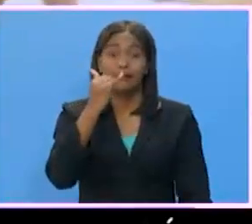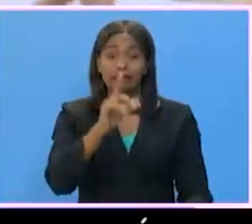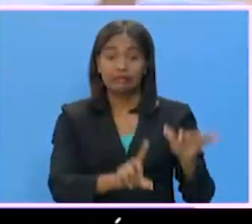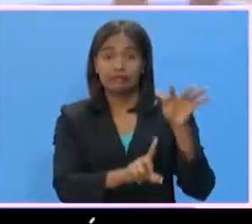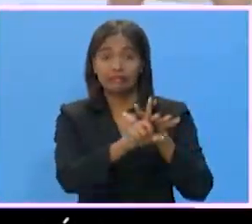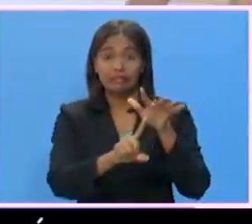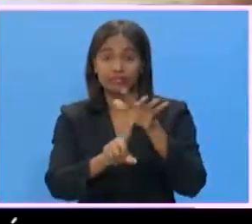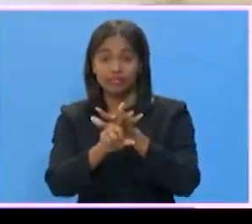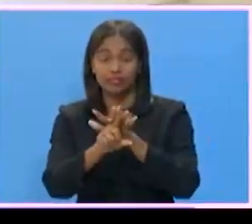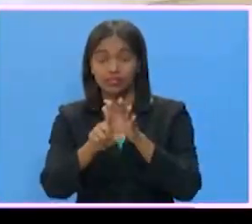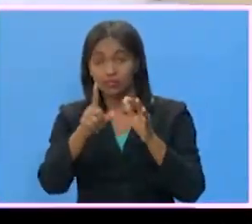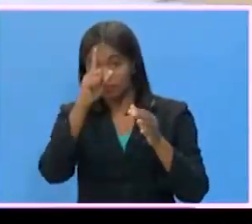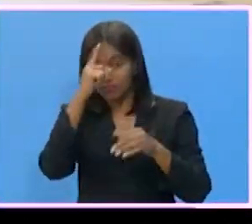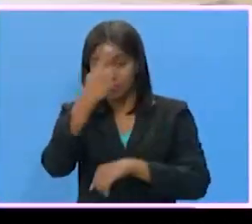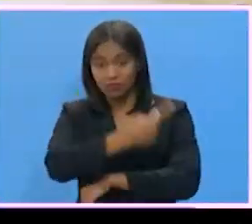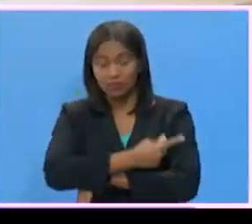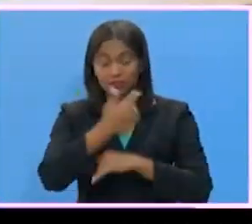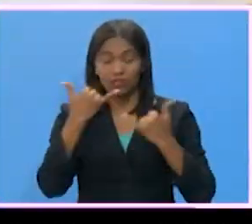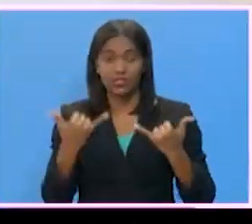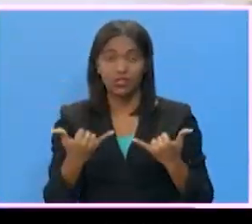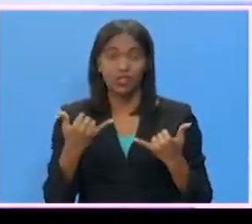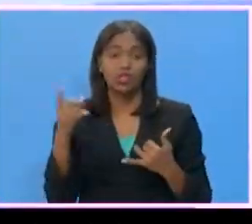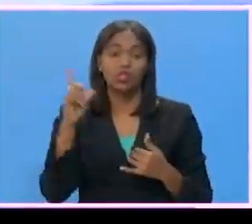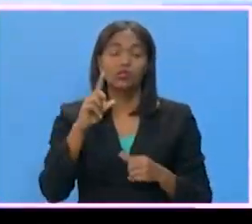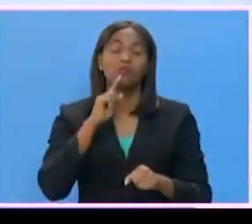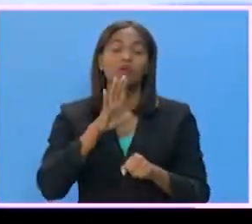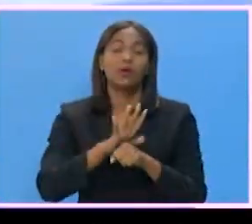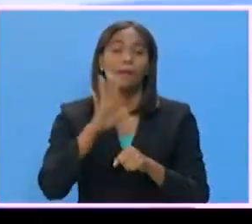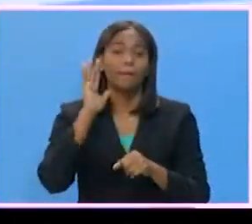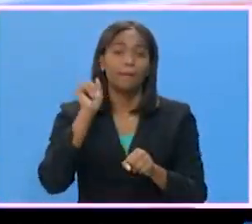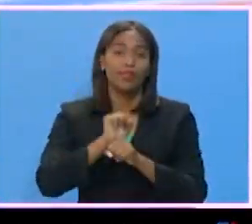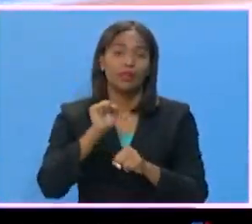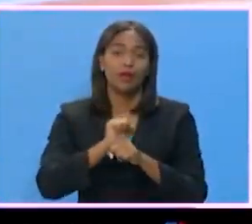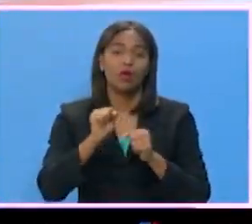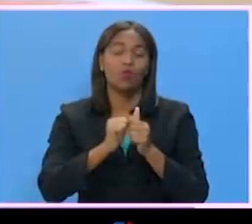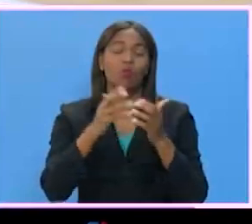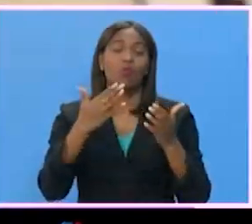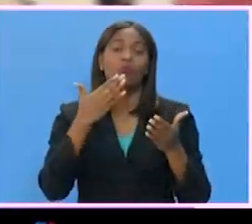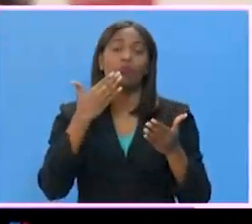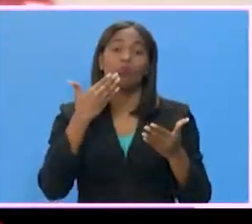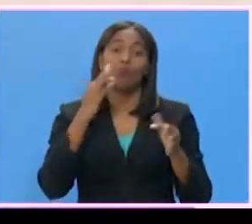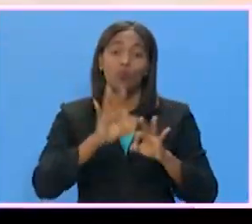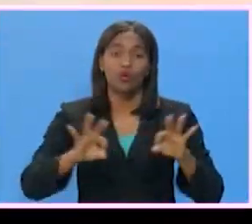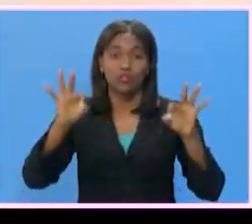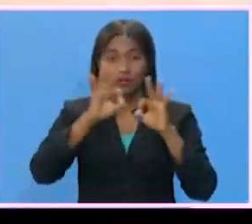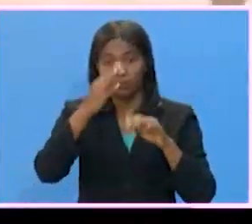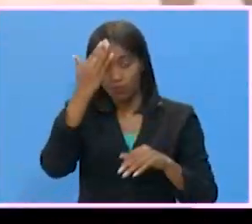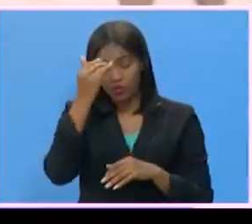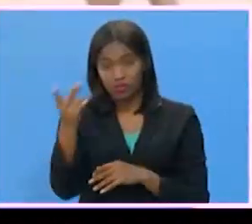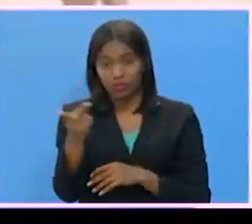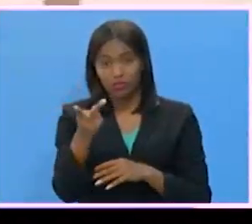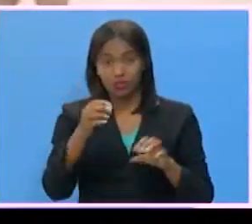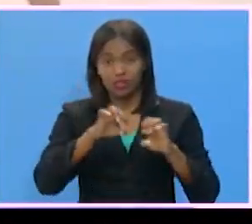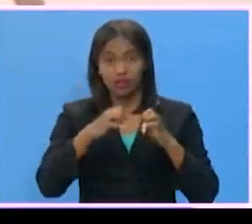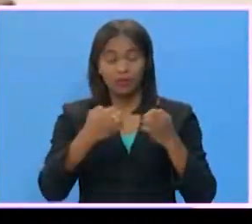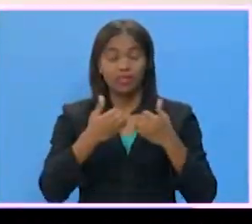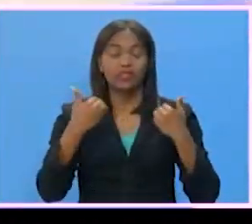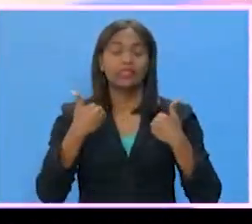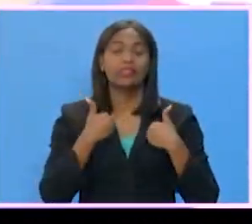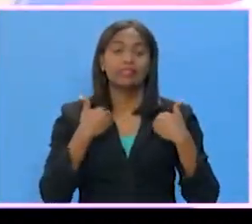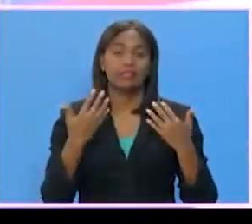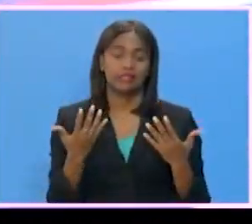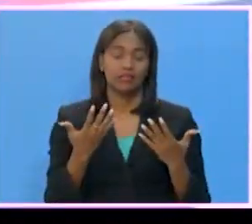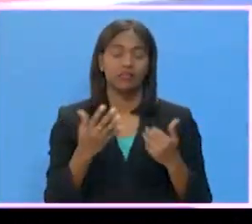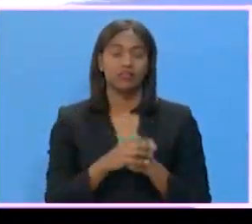incidencias del día de hoy, donde promete ser una jornada muy, pero muy interesante, ya que ambos equipos tienen una